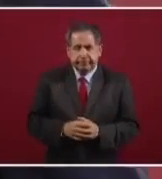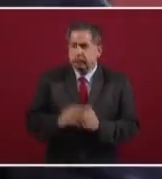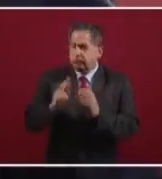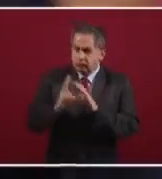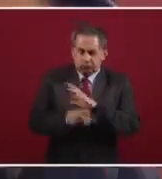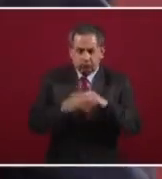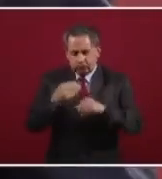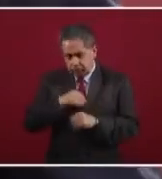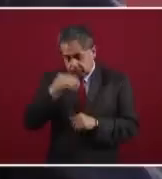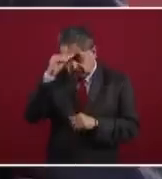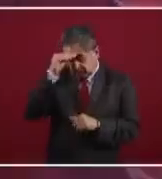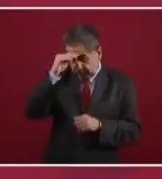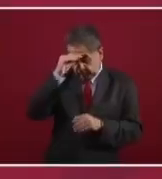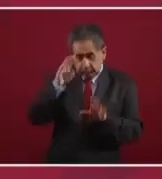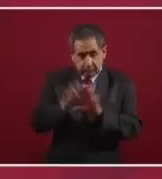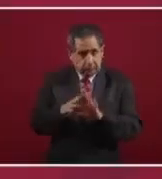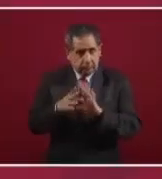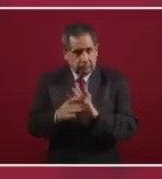reeducarnos.